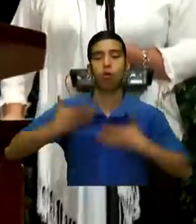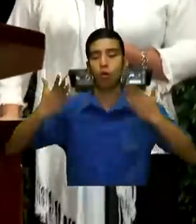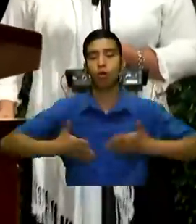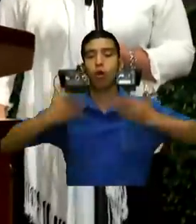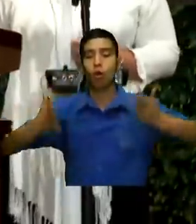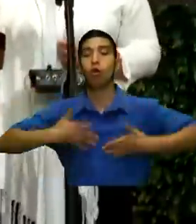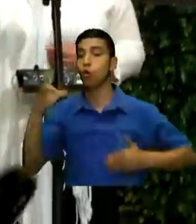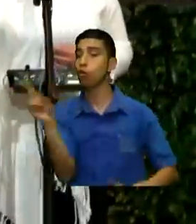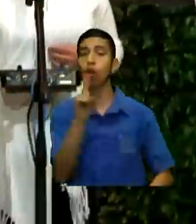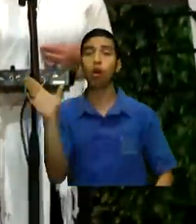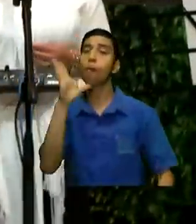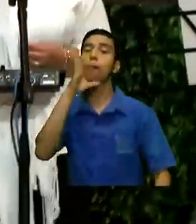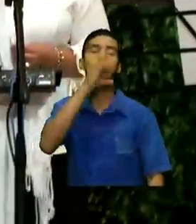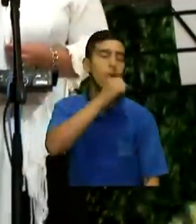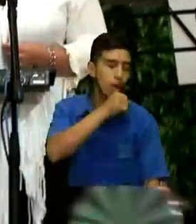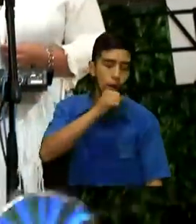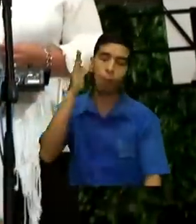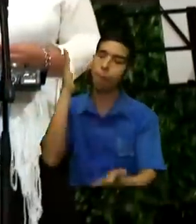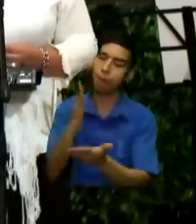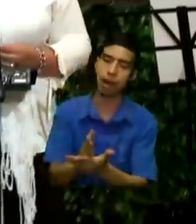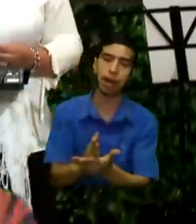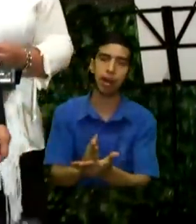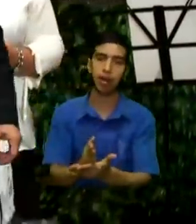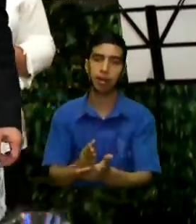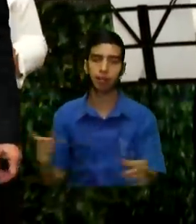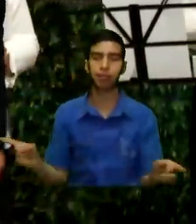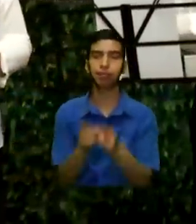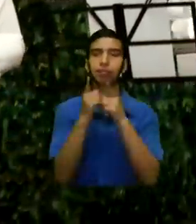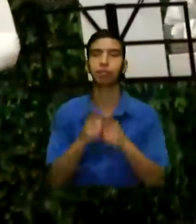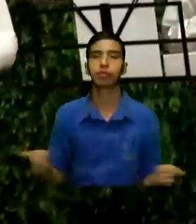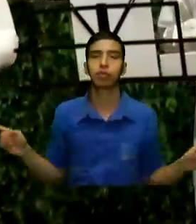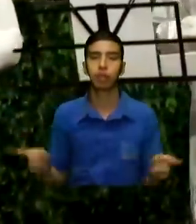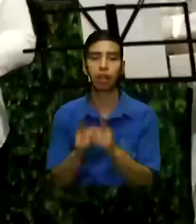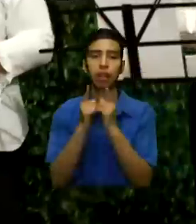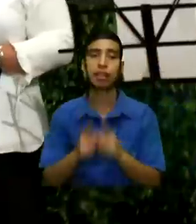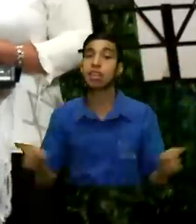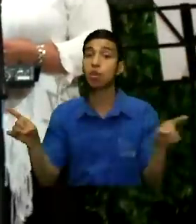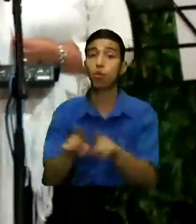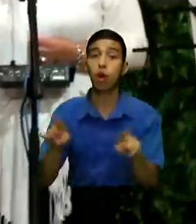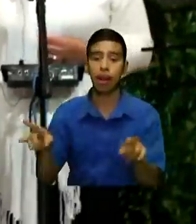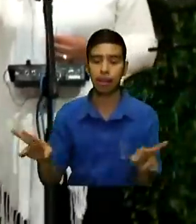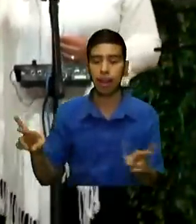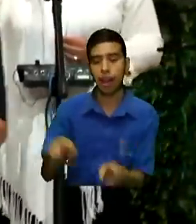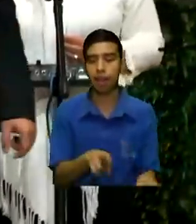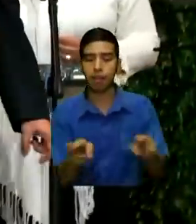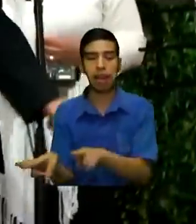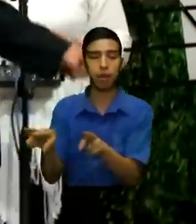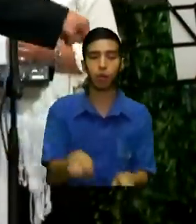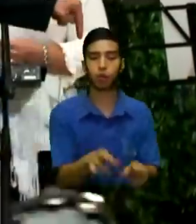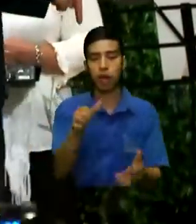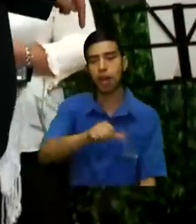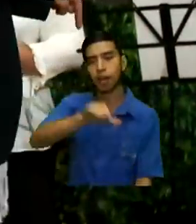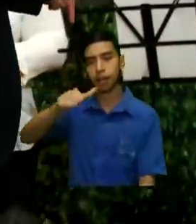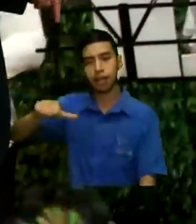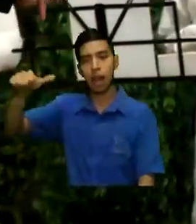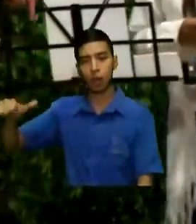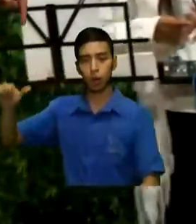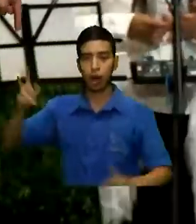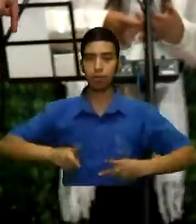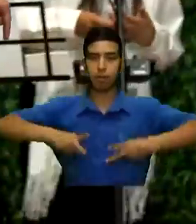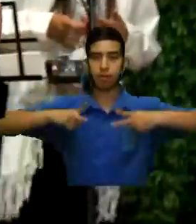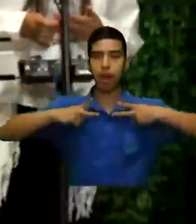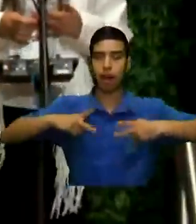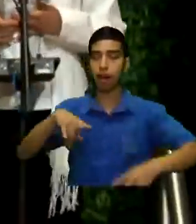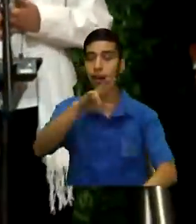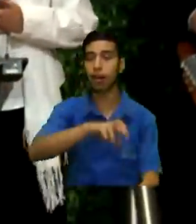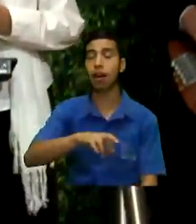puedo parar. Hay un gozo que no puedo parar. Ríos de agua viva, ríos de agua